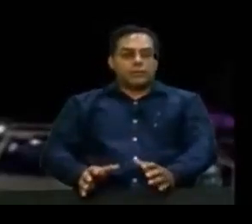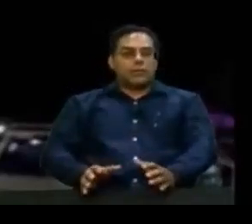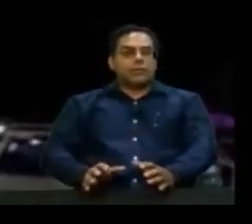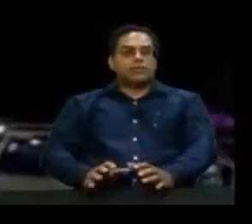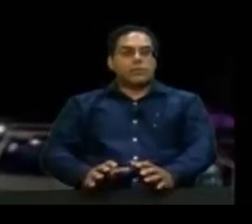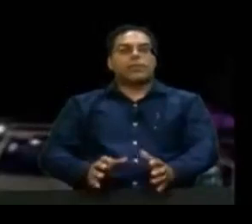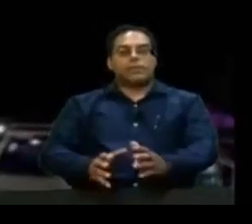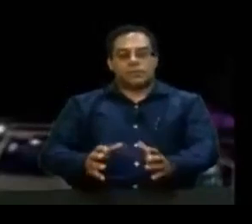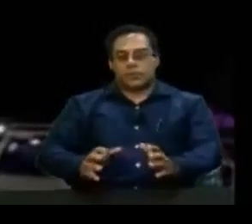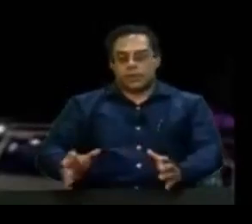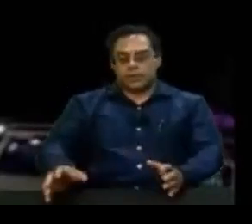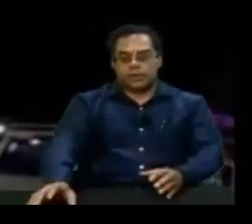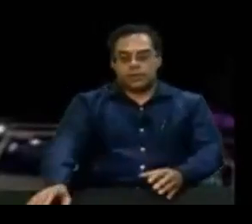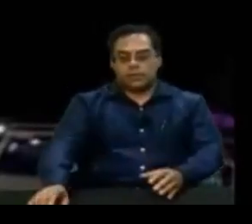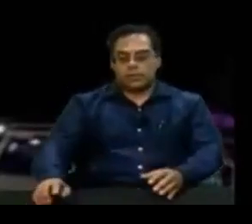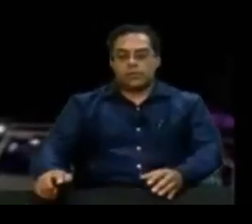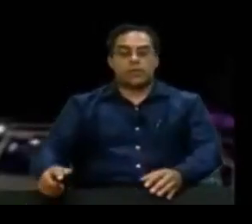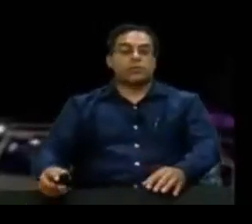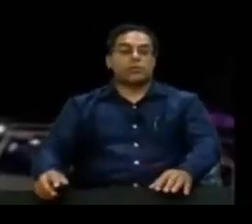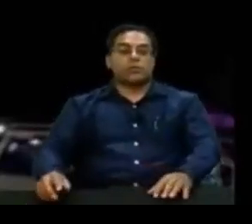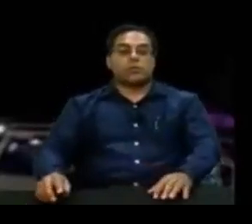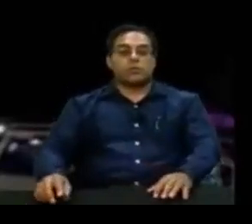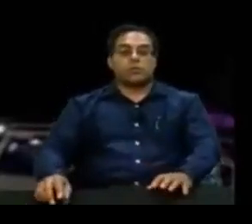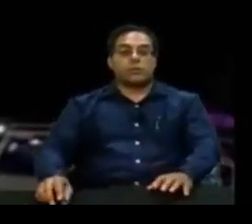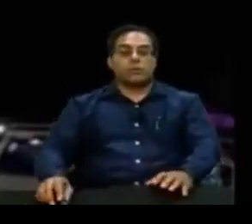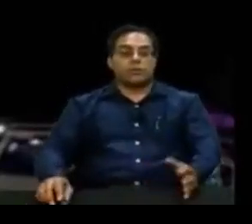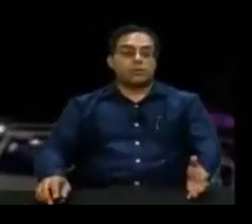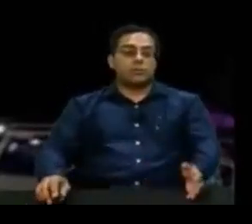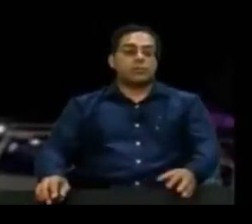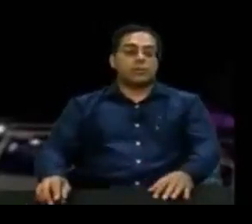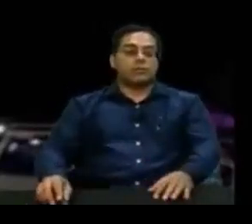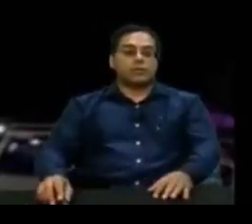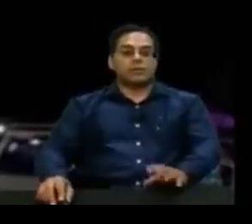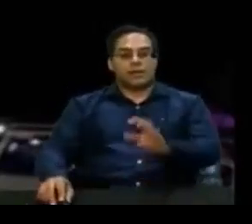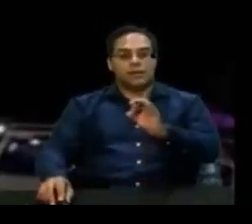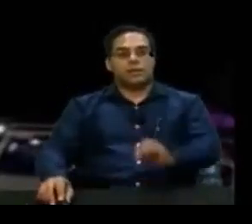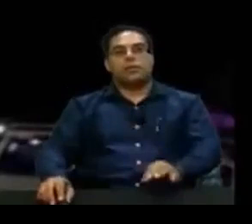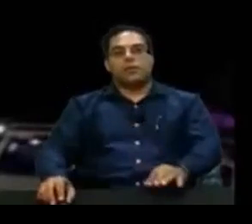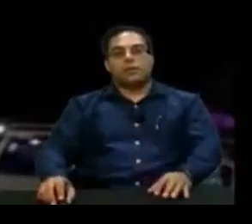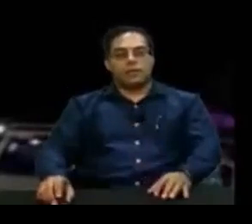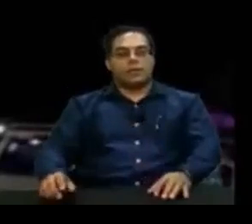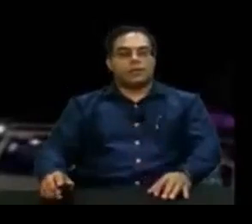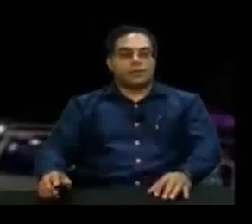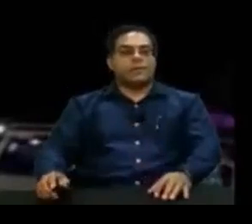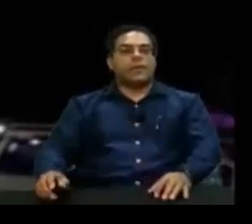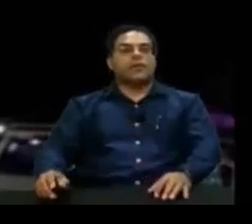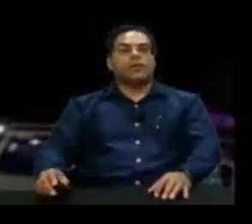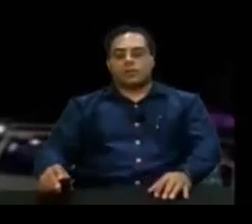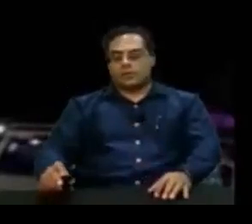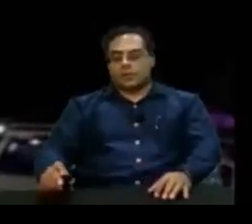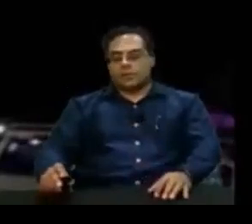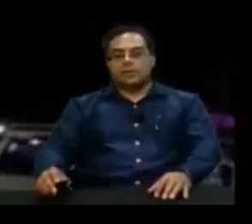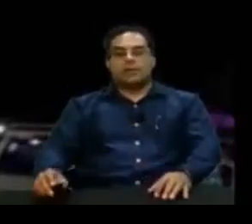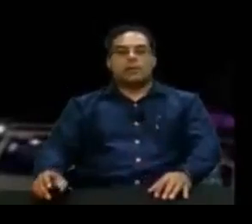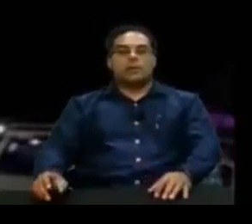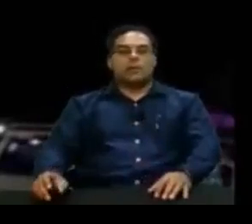¿no? Debemos siempre presuponer que todos los órganos o algunas estructuras están lesionadas hasta que no tengamos la certeza de que no lo